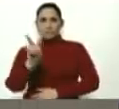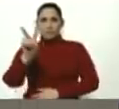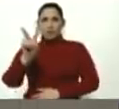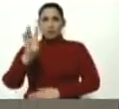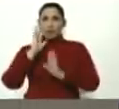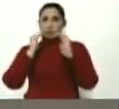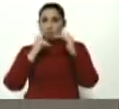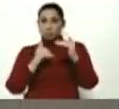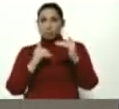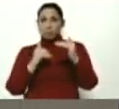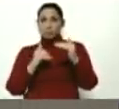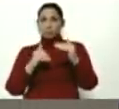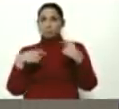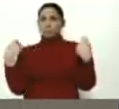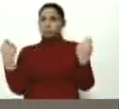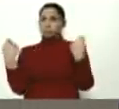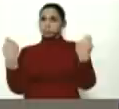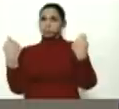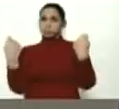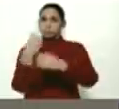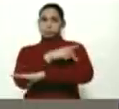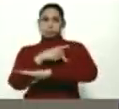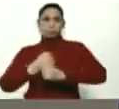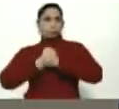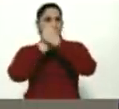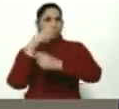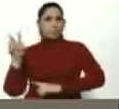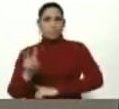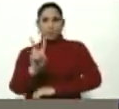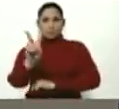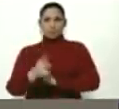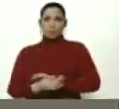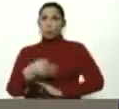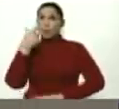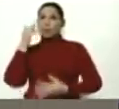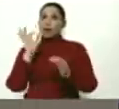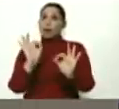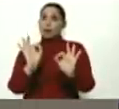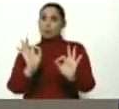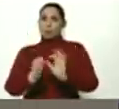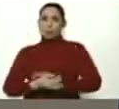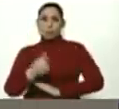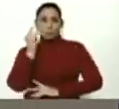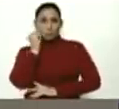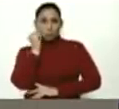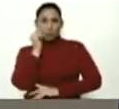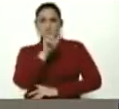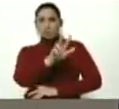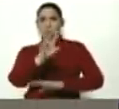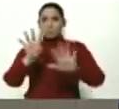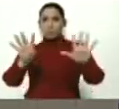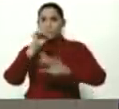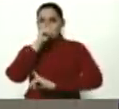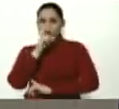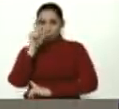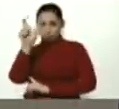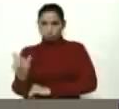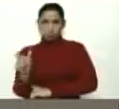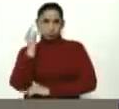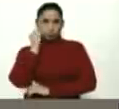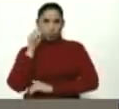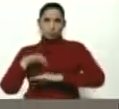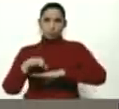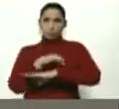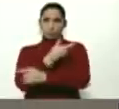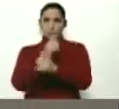atención, la muy populosa y muy querida parroquia El Valle. Cuidado, una mujer de 39 años del